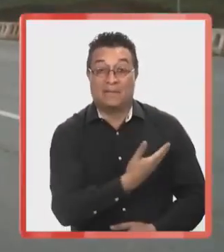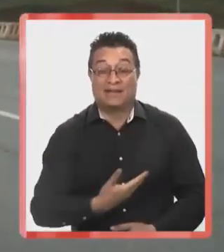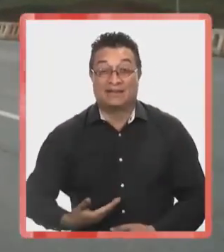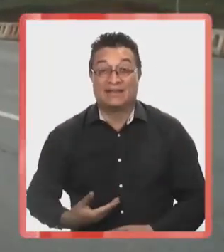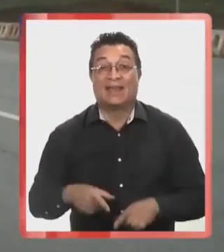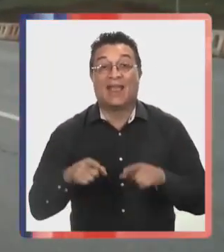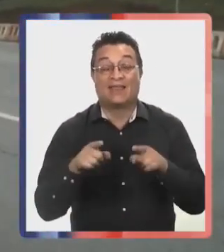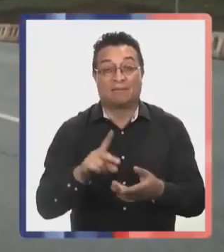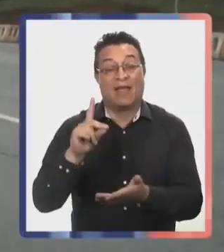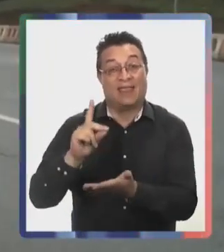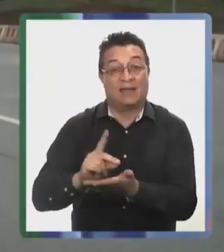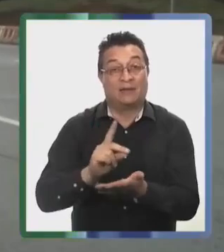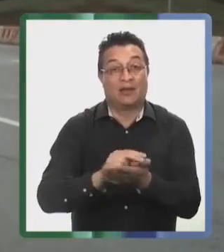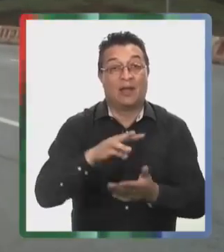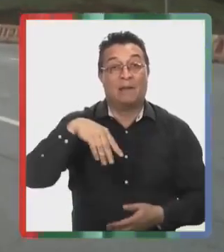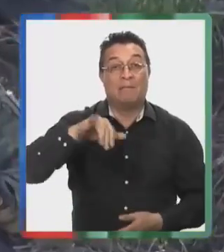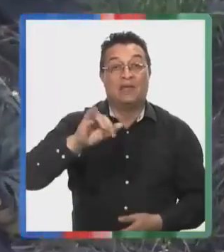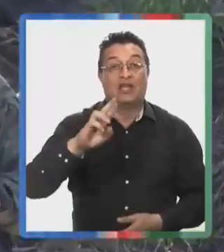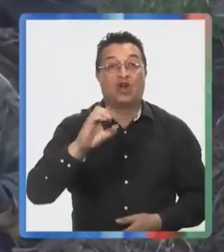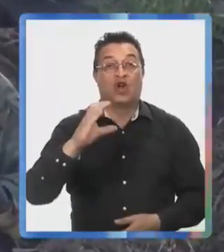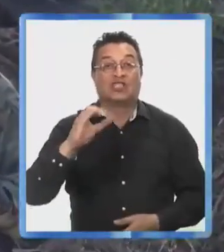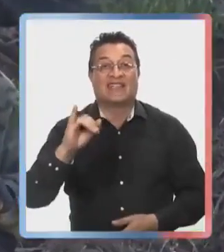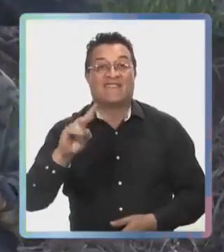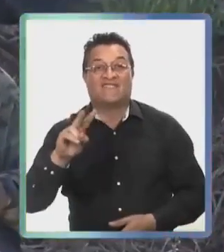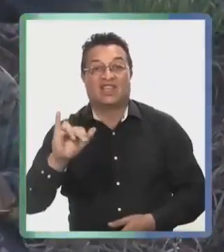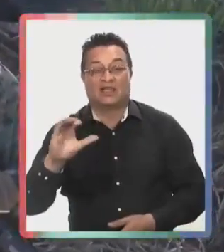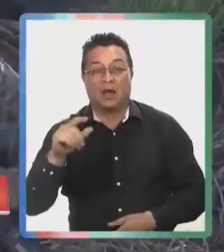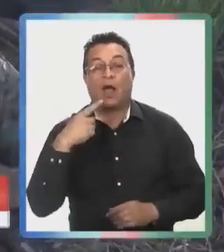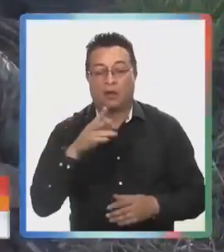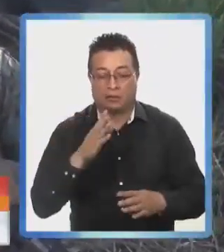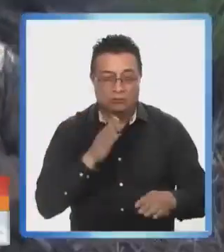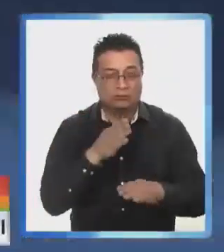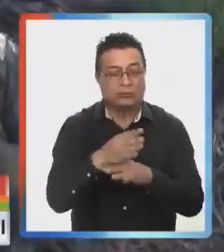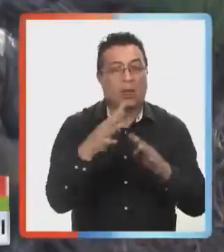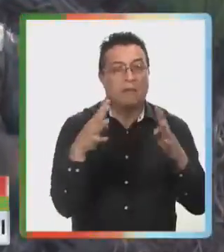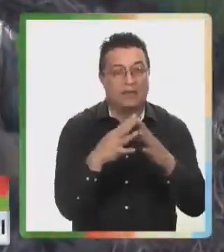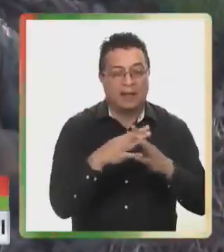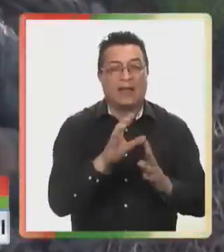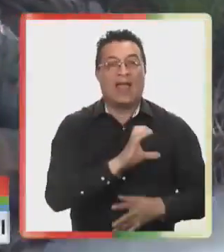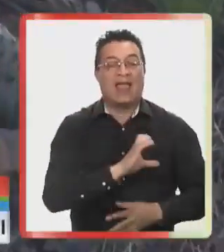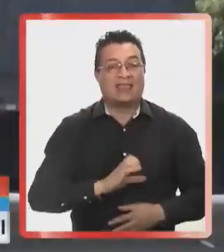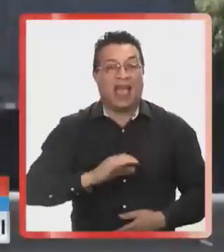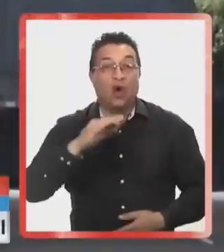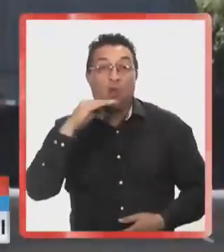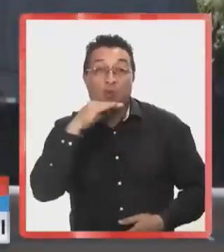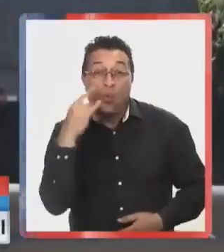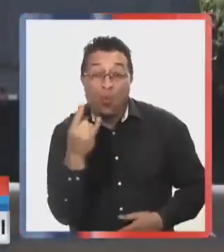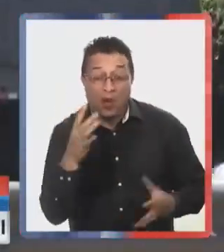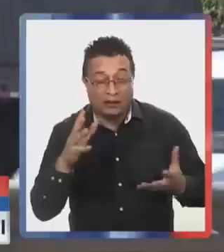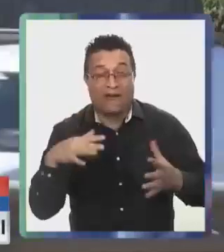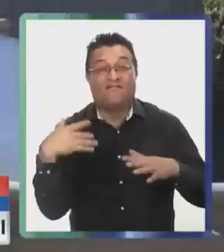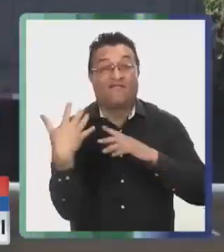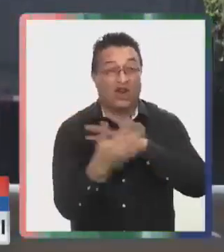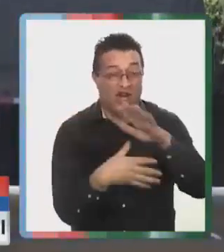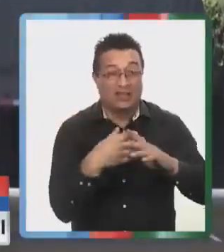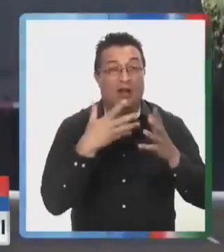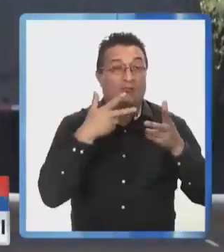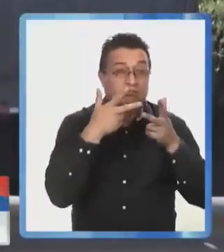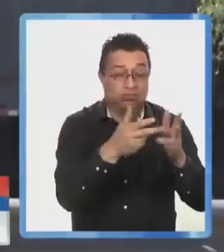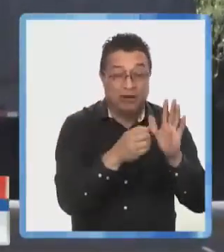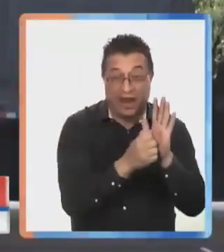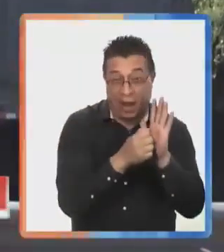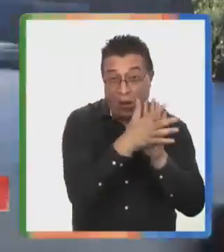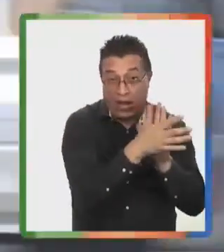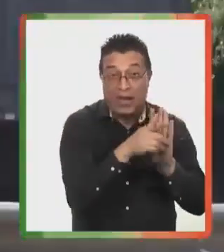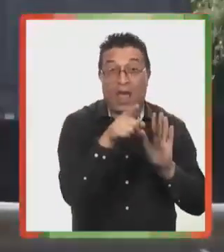El presidente de la Cámara de Diputados, Vlado Mirosevic, señaló que el despliegue militar por estado de emergencia producto de la violencia y atentados